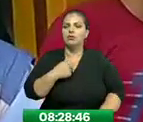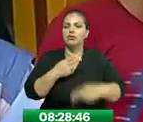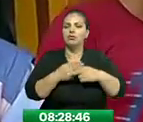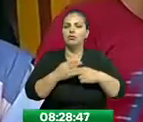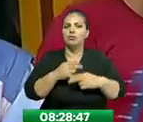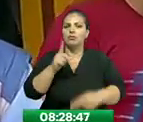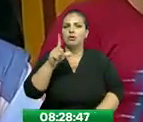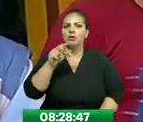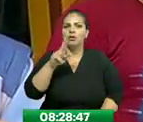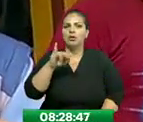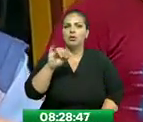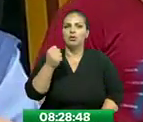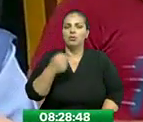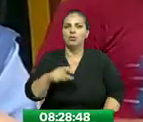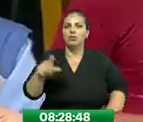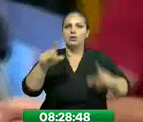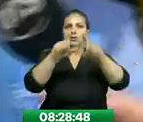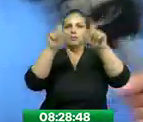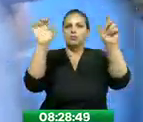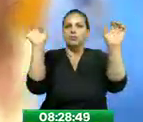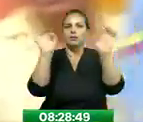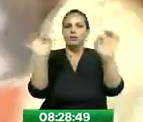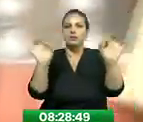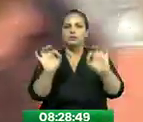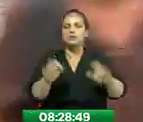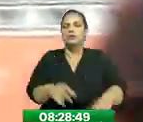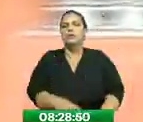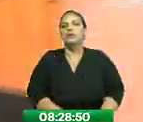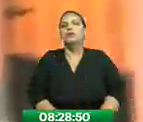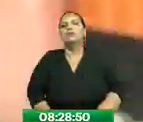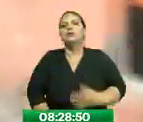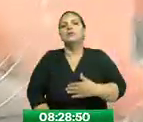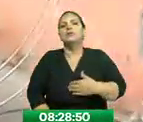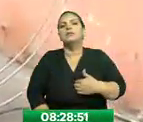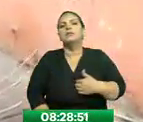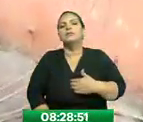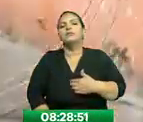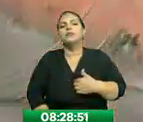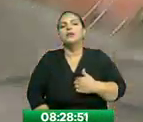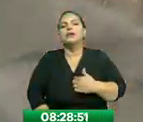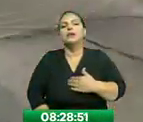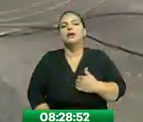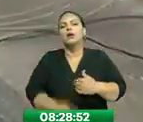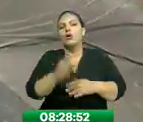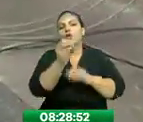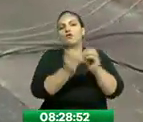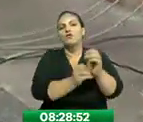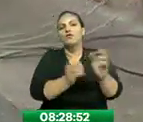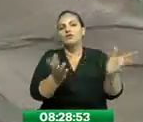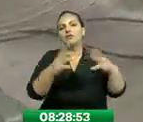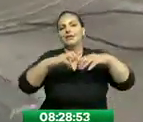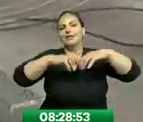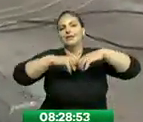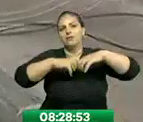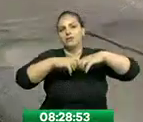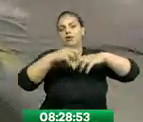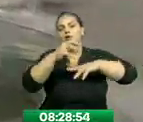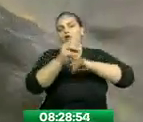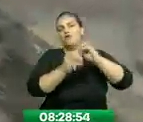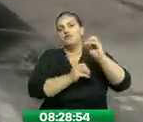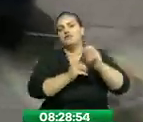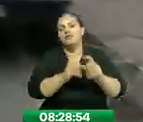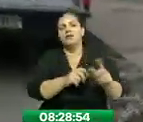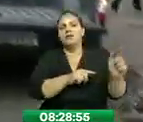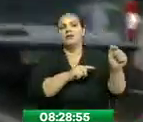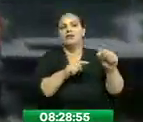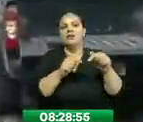la agencia San Eduardo, una agencia más de la empresa eléctrica CENEL EP. El asunto es que aquí el camión ha derribado,